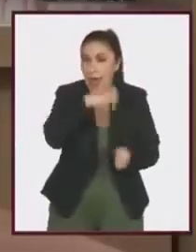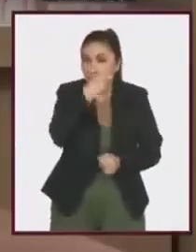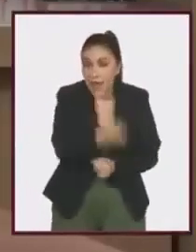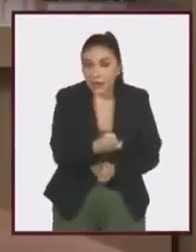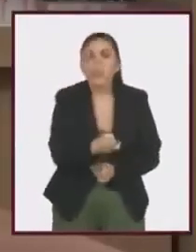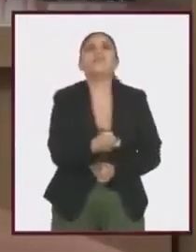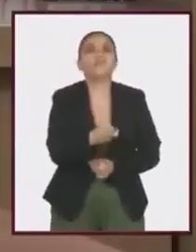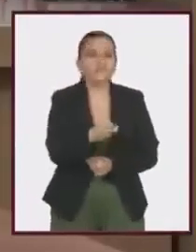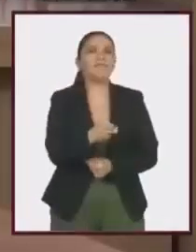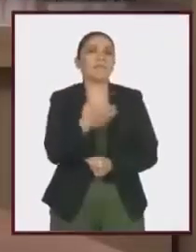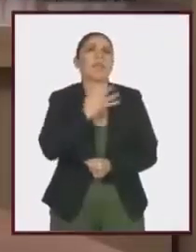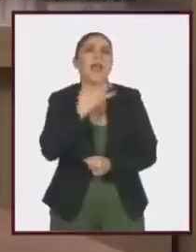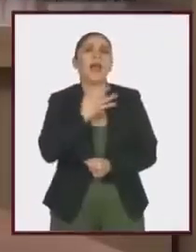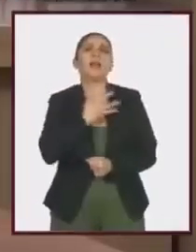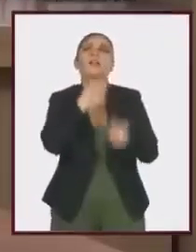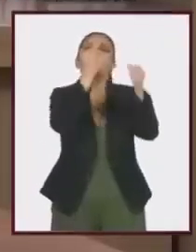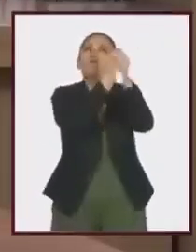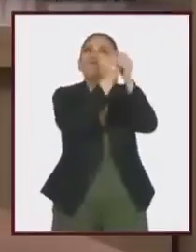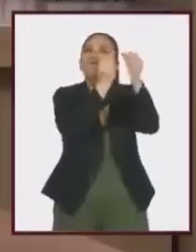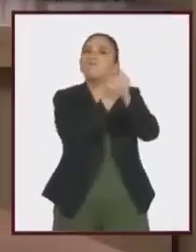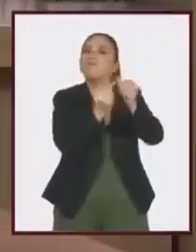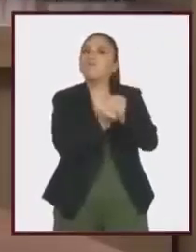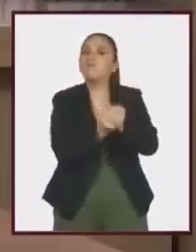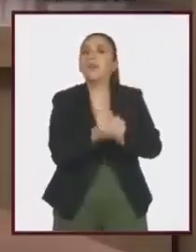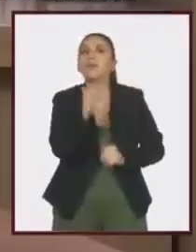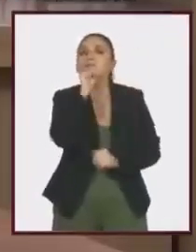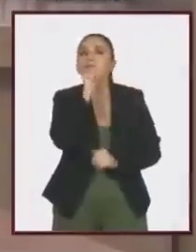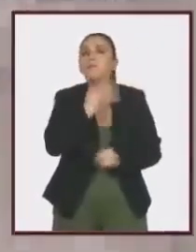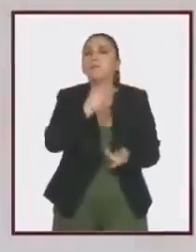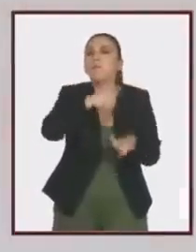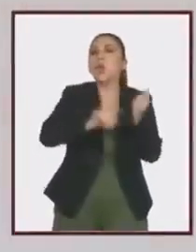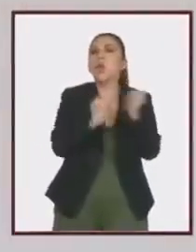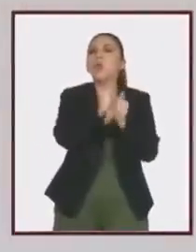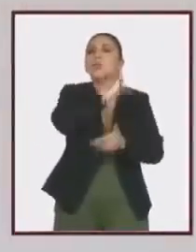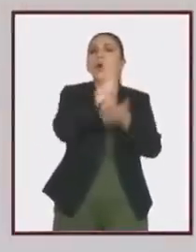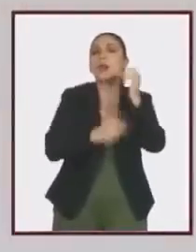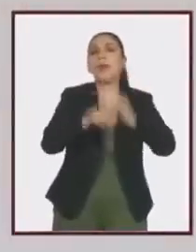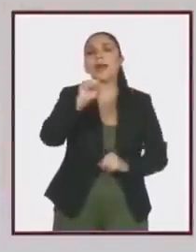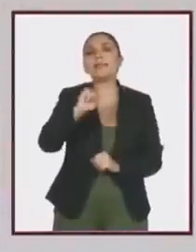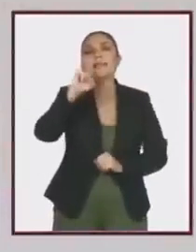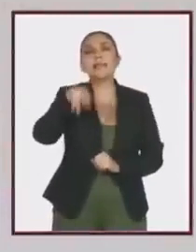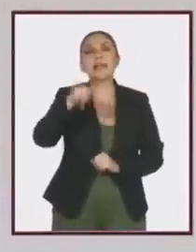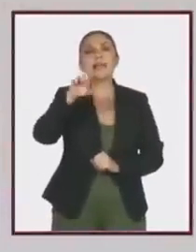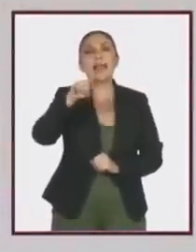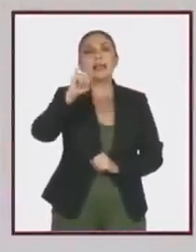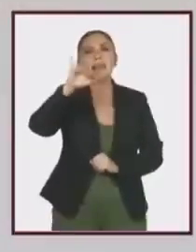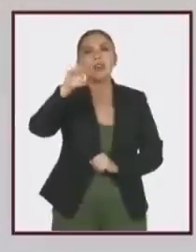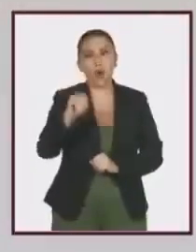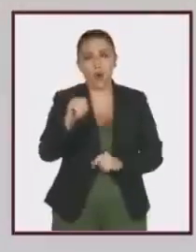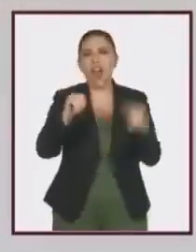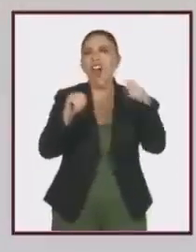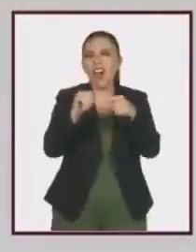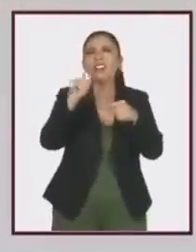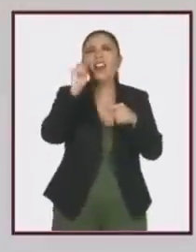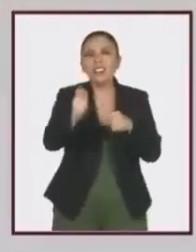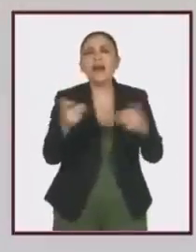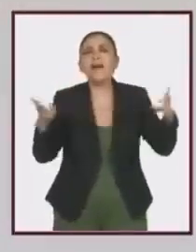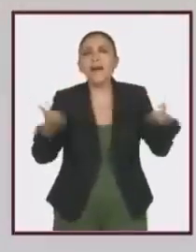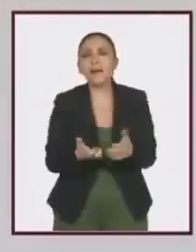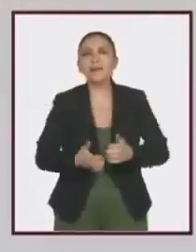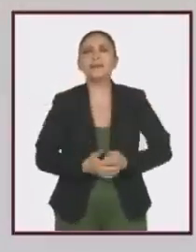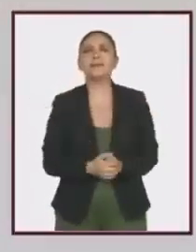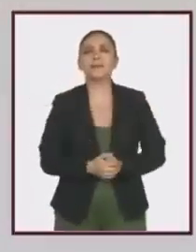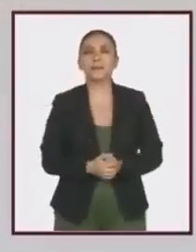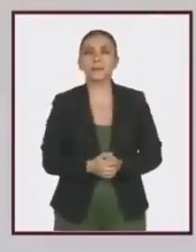tienen contenidos que están señalados en los programas sintéticos. Los programas sintéticos lo que hacen es